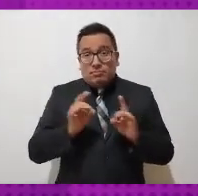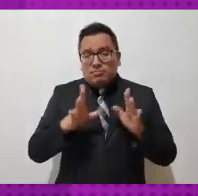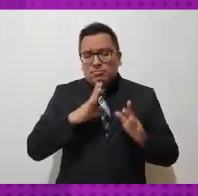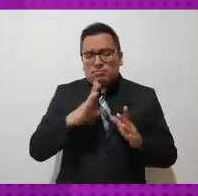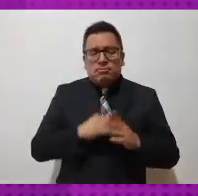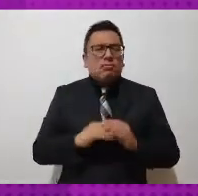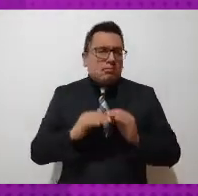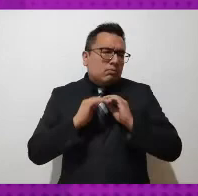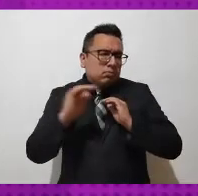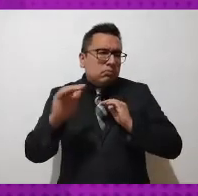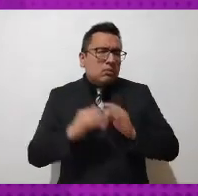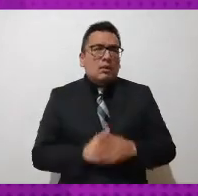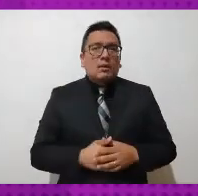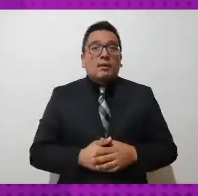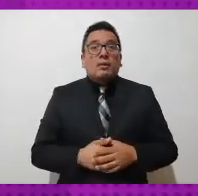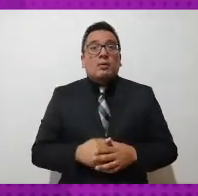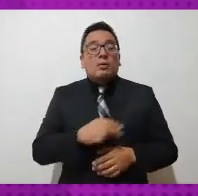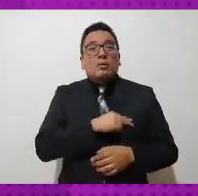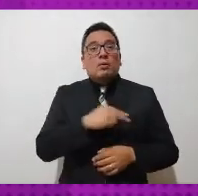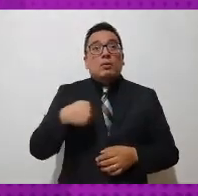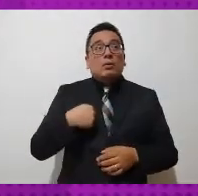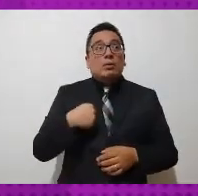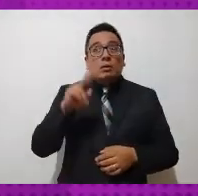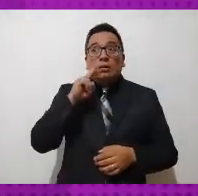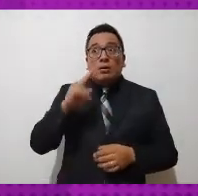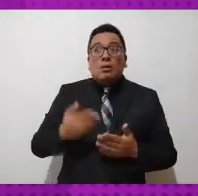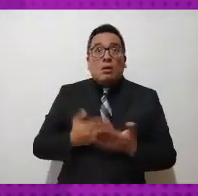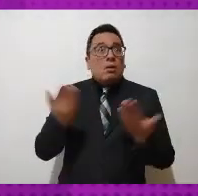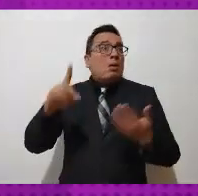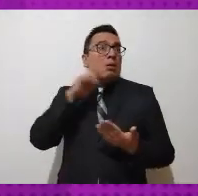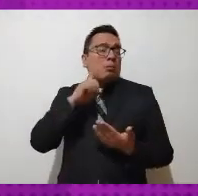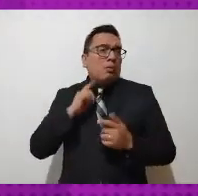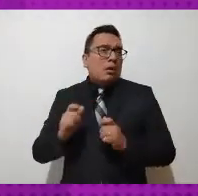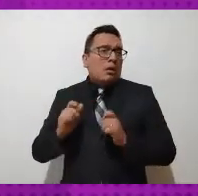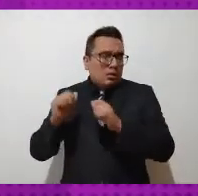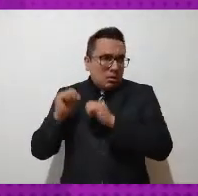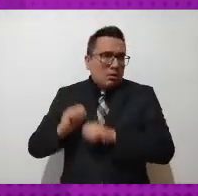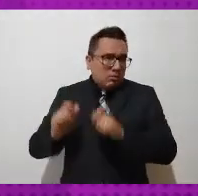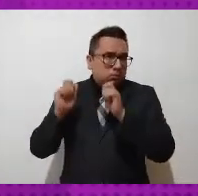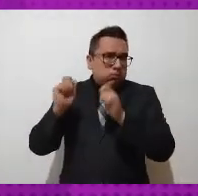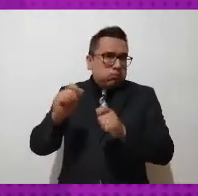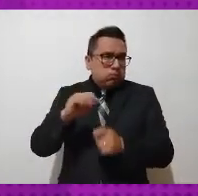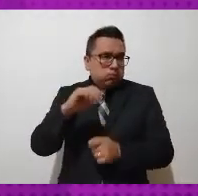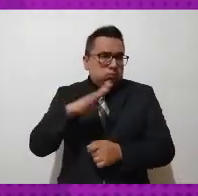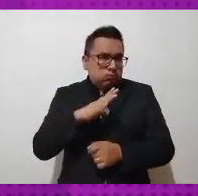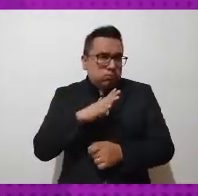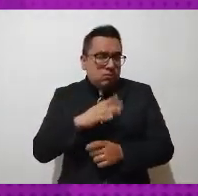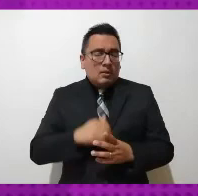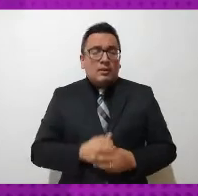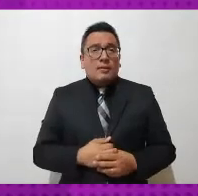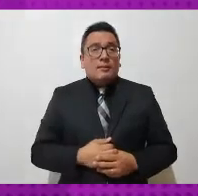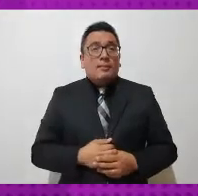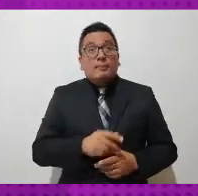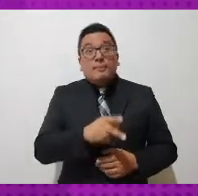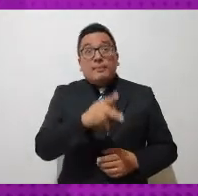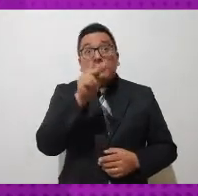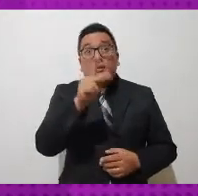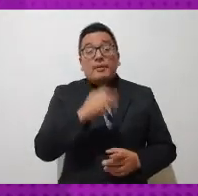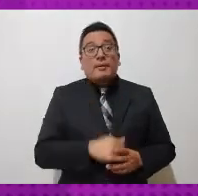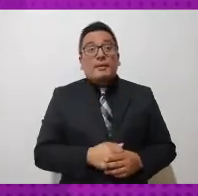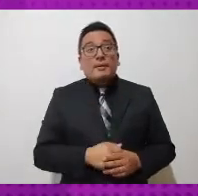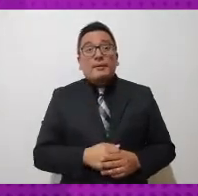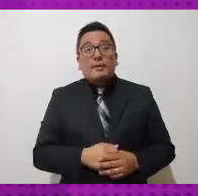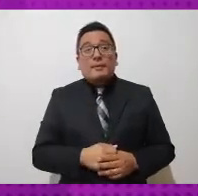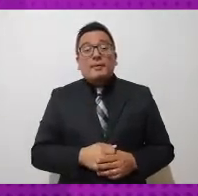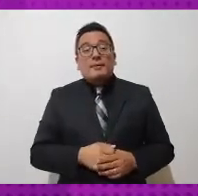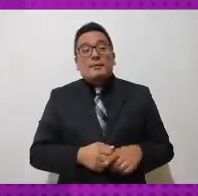paridad, es decir, contamos, inclusive a veces hasta hay más mujeres en los puestos, en los cargos de decisión, sin embargo, se